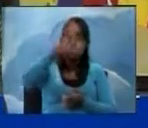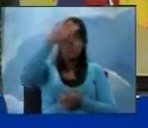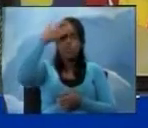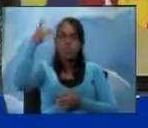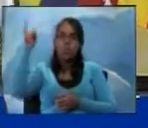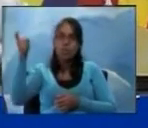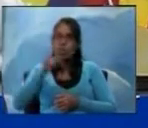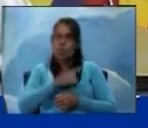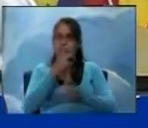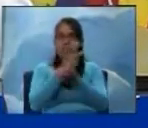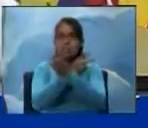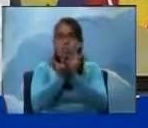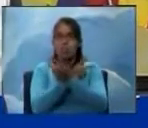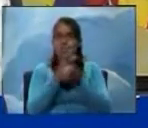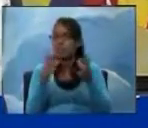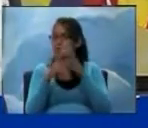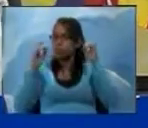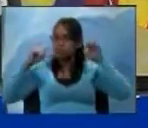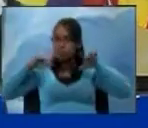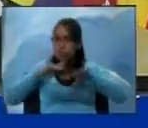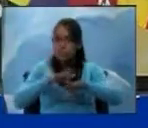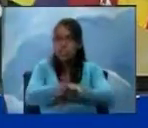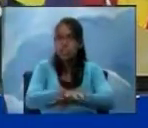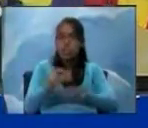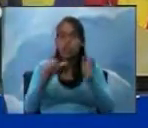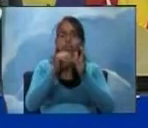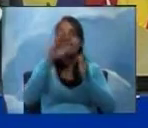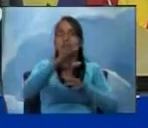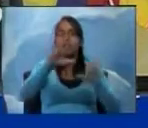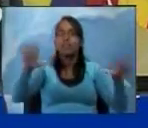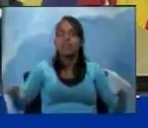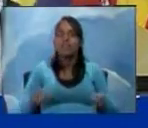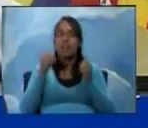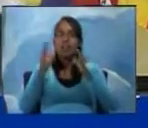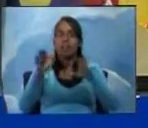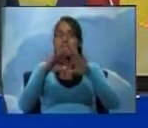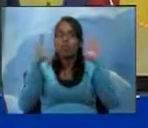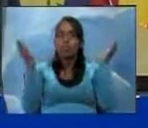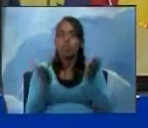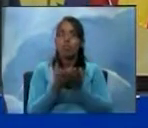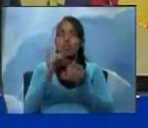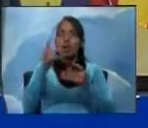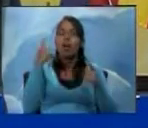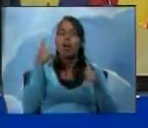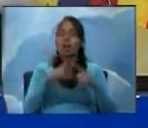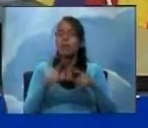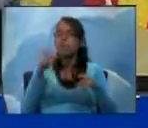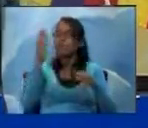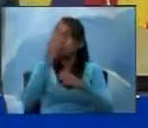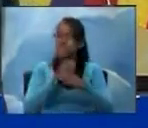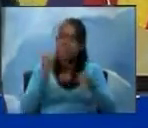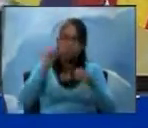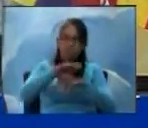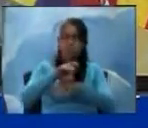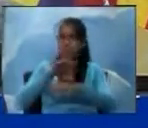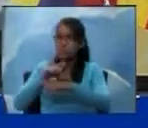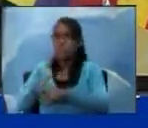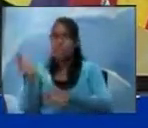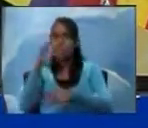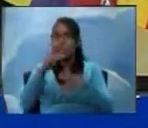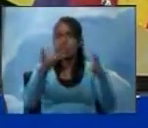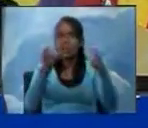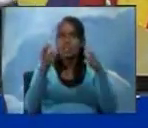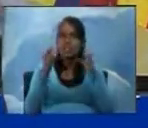Gadareno y todos vinieron donde estaba el Salvador del mundo. Ah, pero entre la multitud que estaba